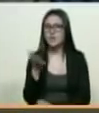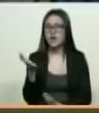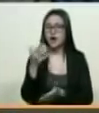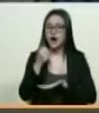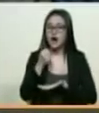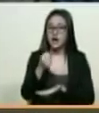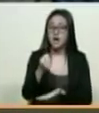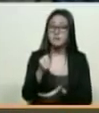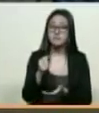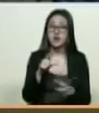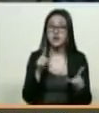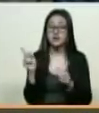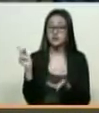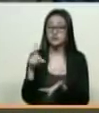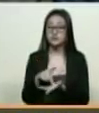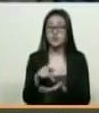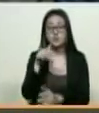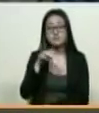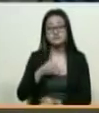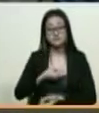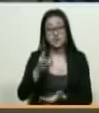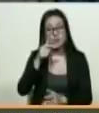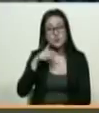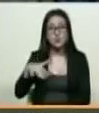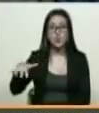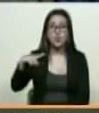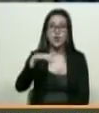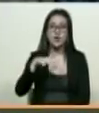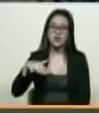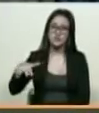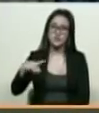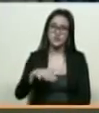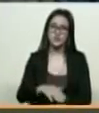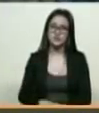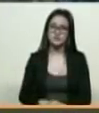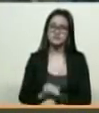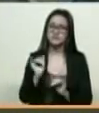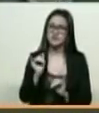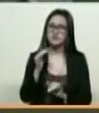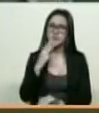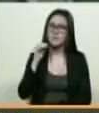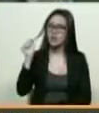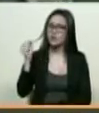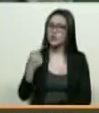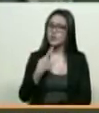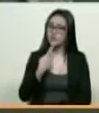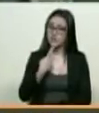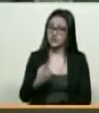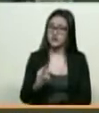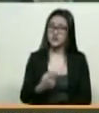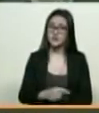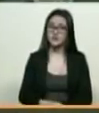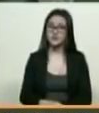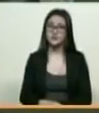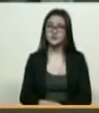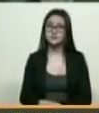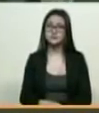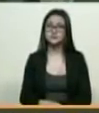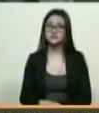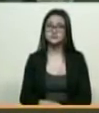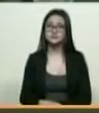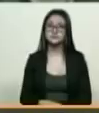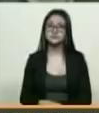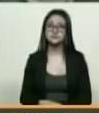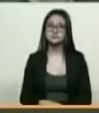de alimentos CLAP para el pueblo de Venezuela, como el presidente mismo lo ha ofrecido, lo ha señalado y lo